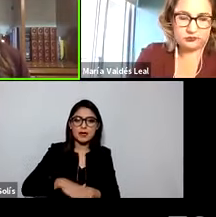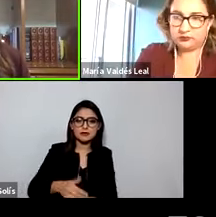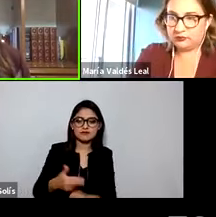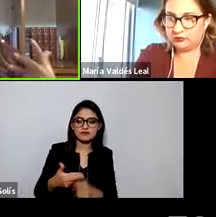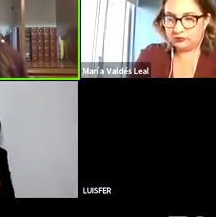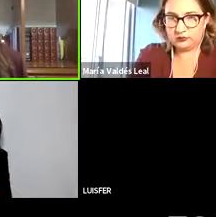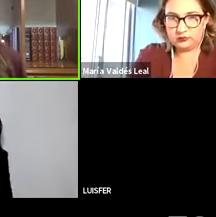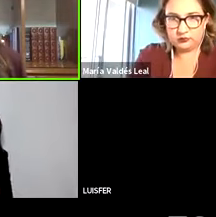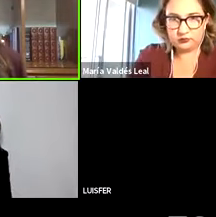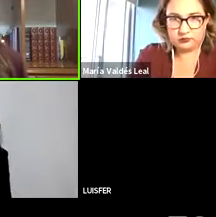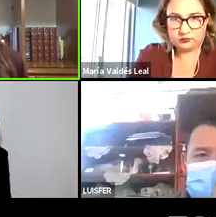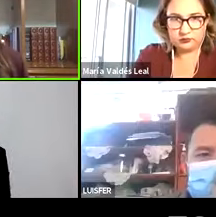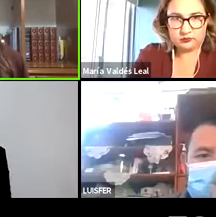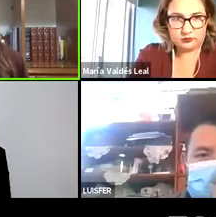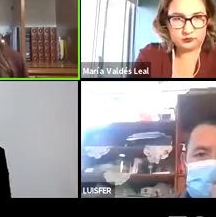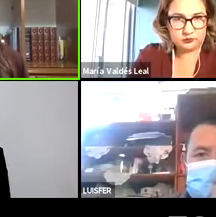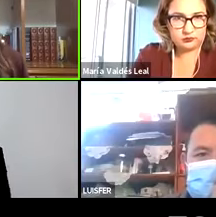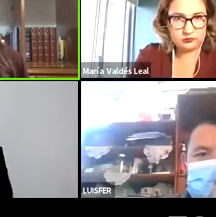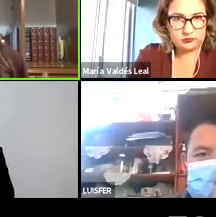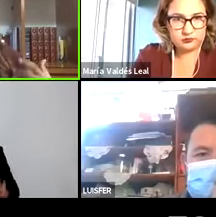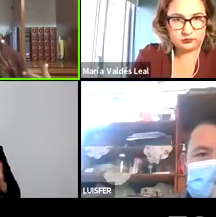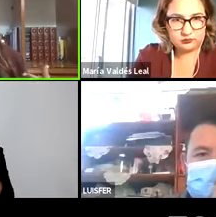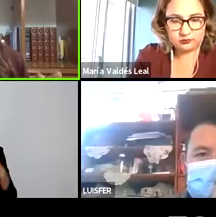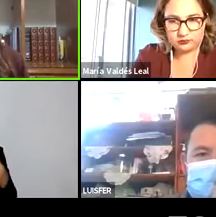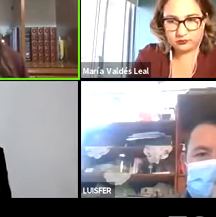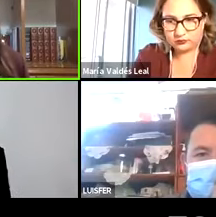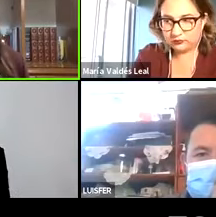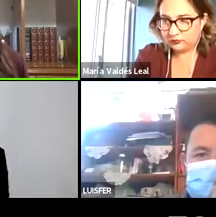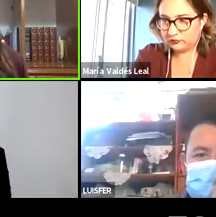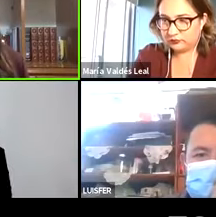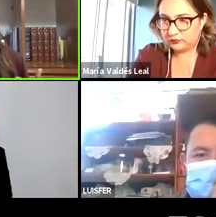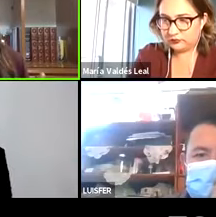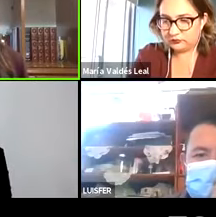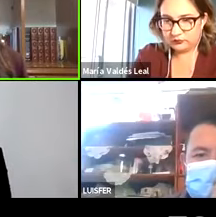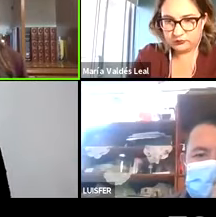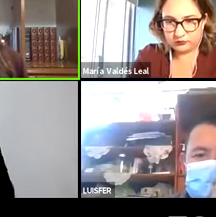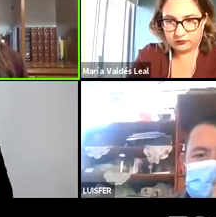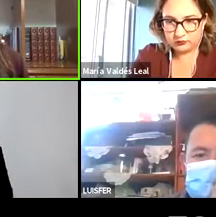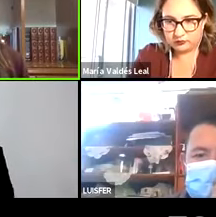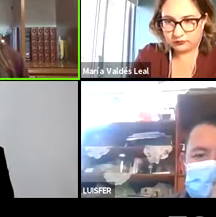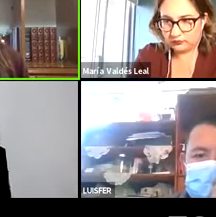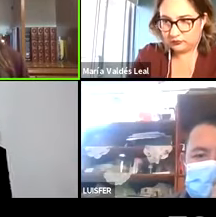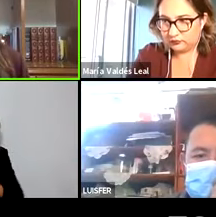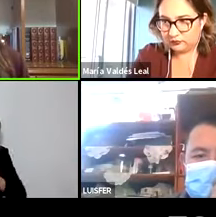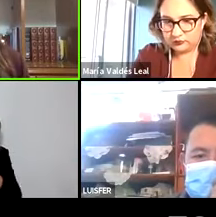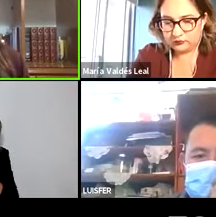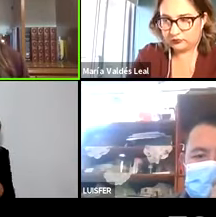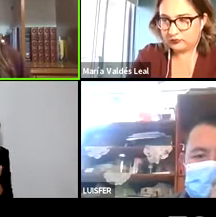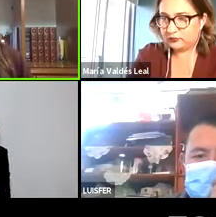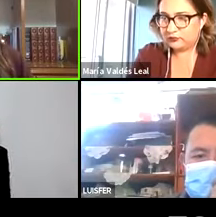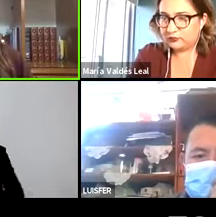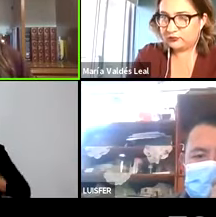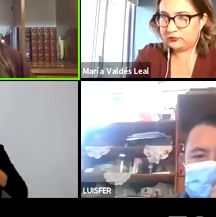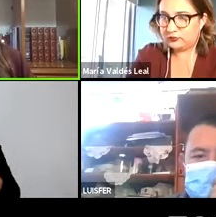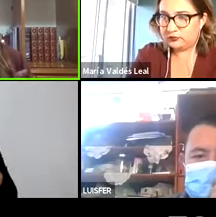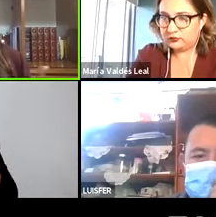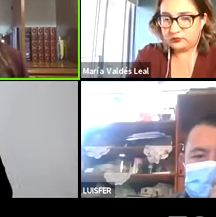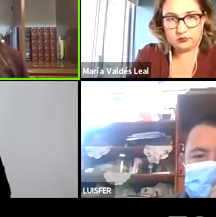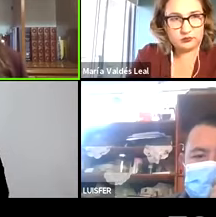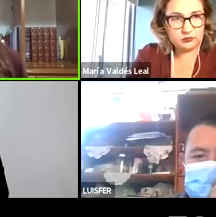que es muy importante, ¿no? El género como categoría social, como categoría jurídica que permea y